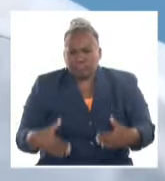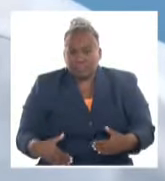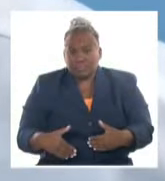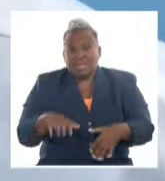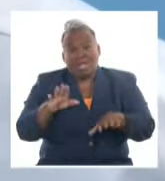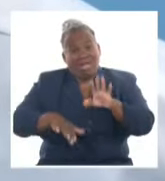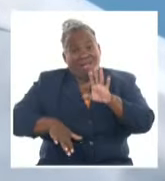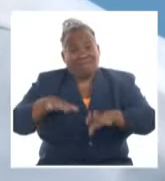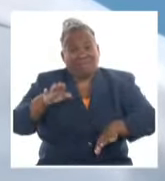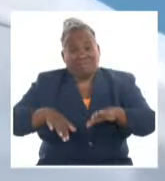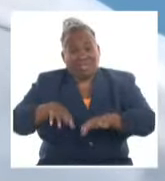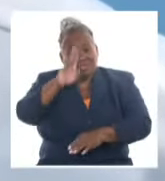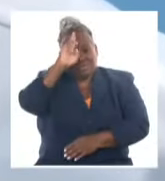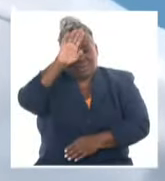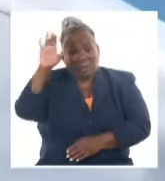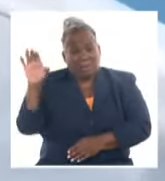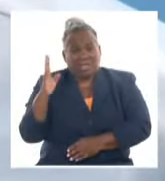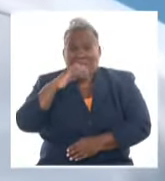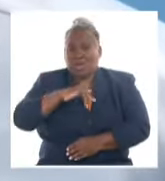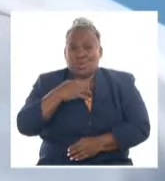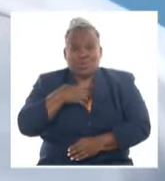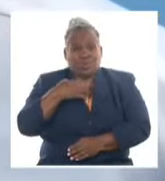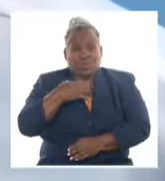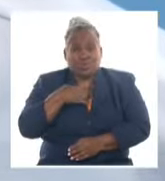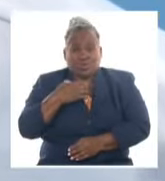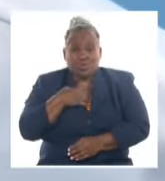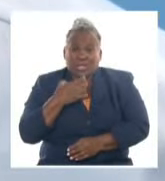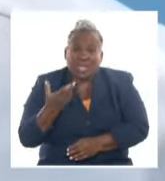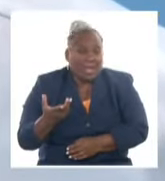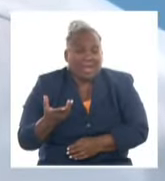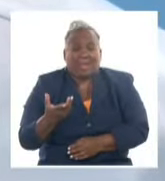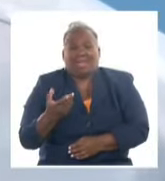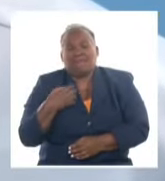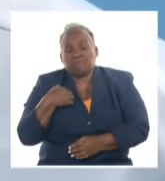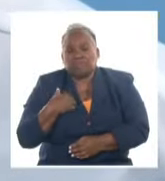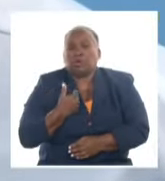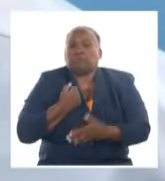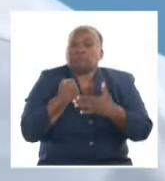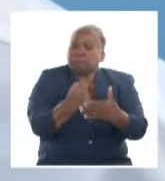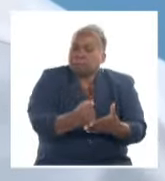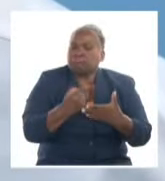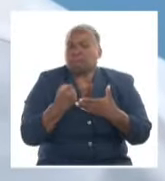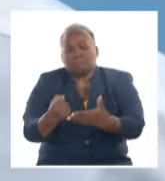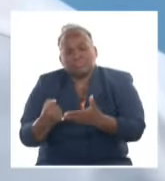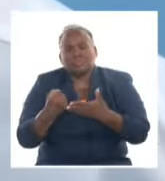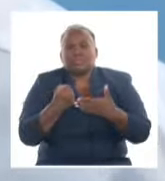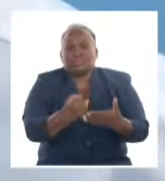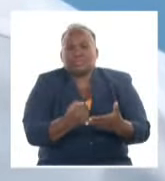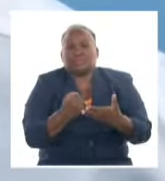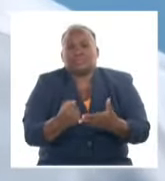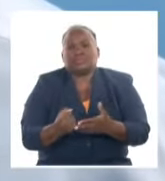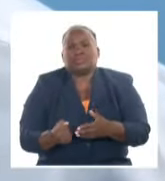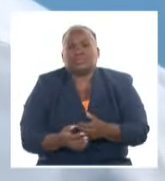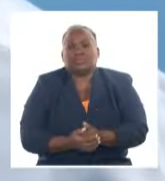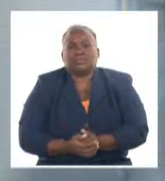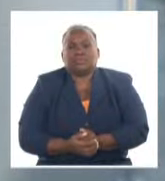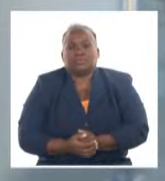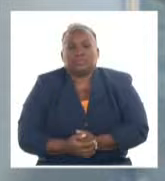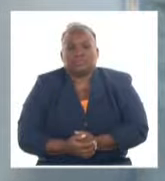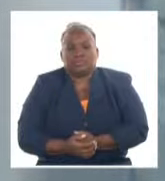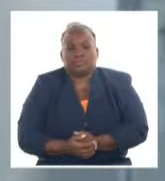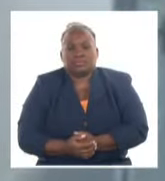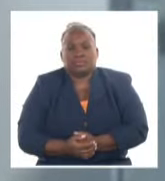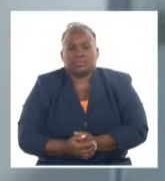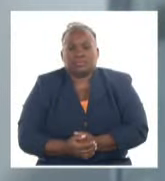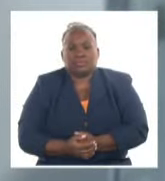los servicios donde se aplican con este tratamiento y entonces nosotros auxiliamos y aplicamos el tratamiento para otras unidades.